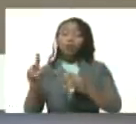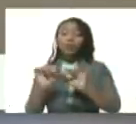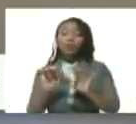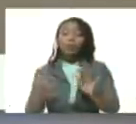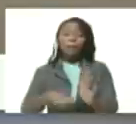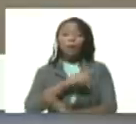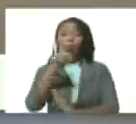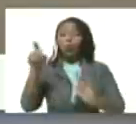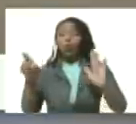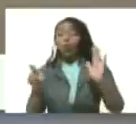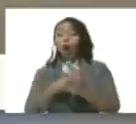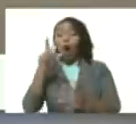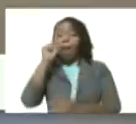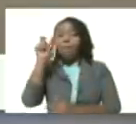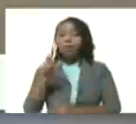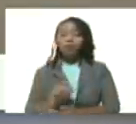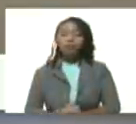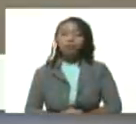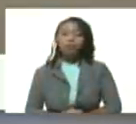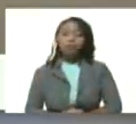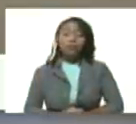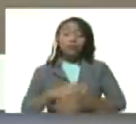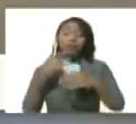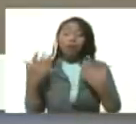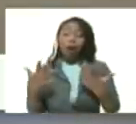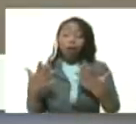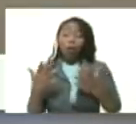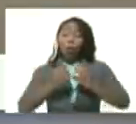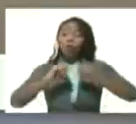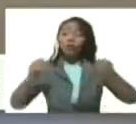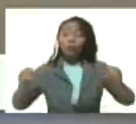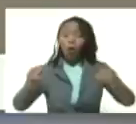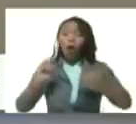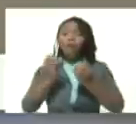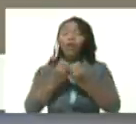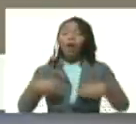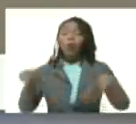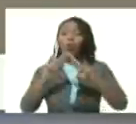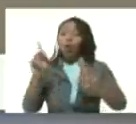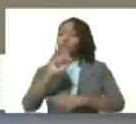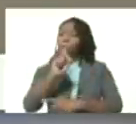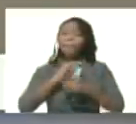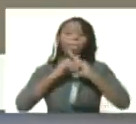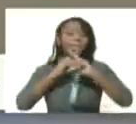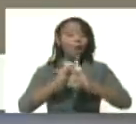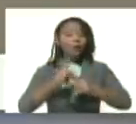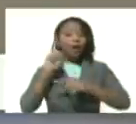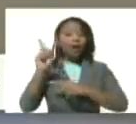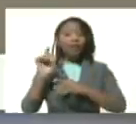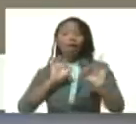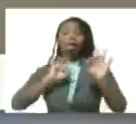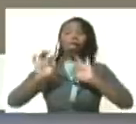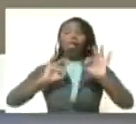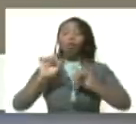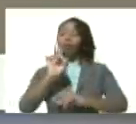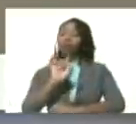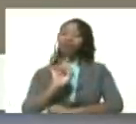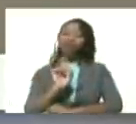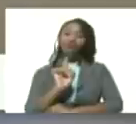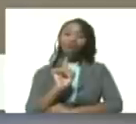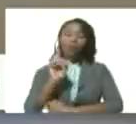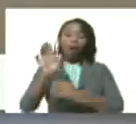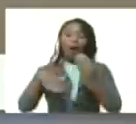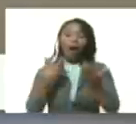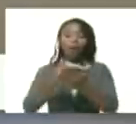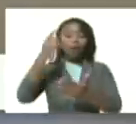general Antonio Guterres, que los organismos de las Naciones Unidas no se prestaran para ese show. Al día de hoy